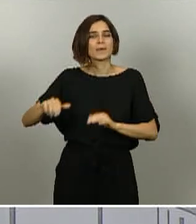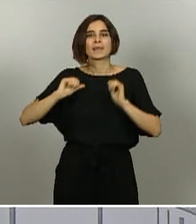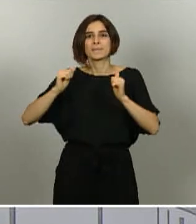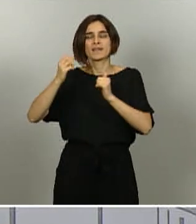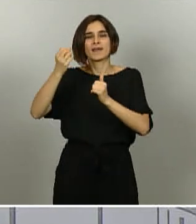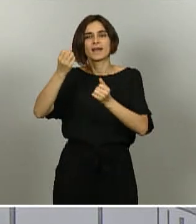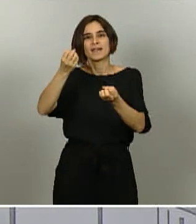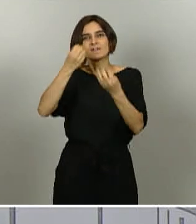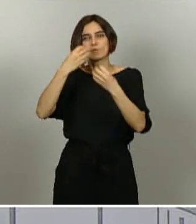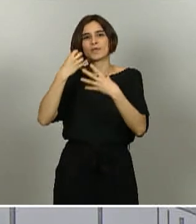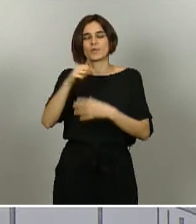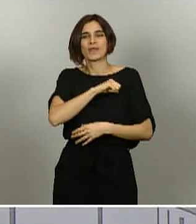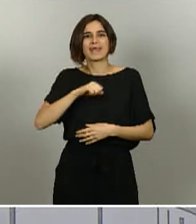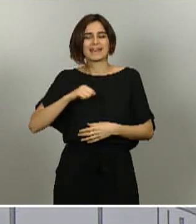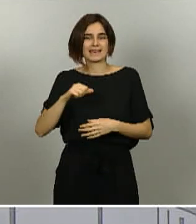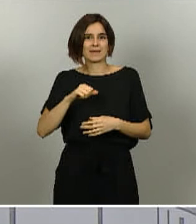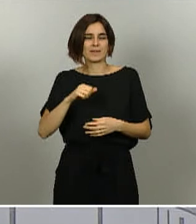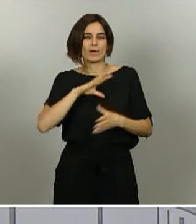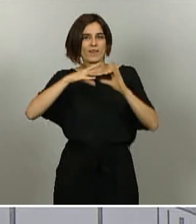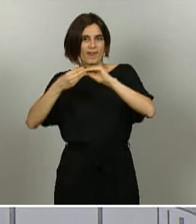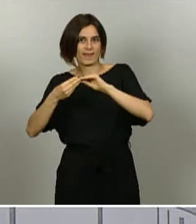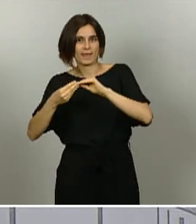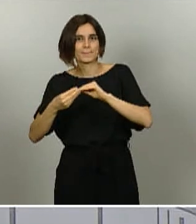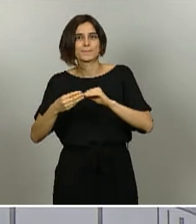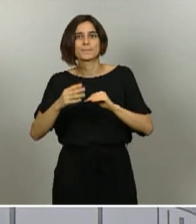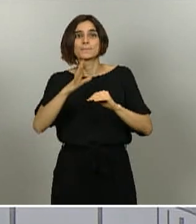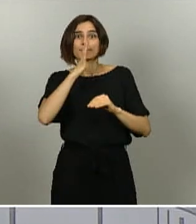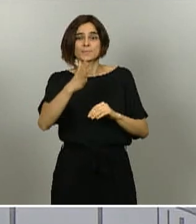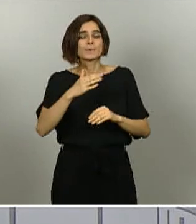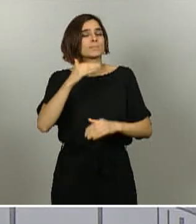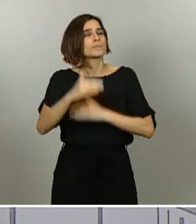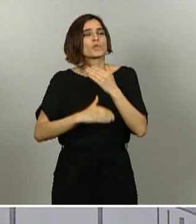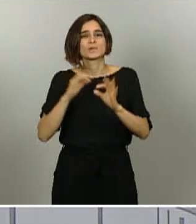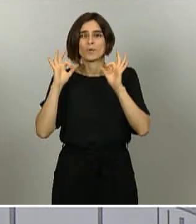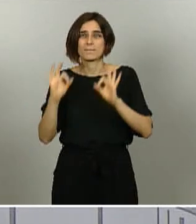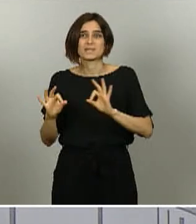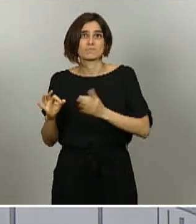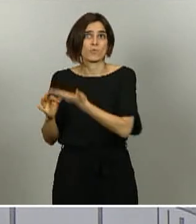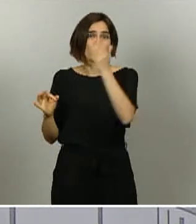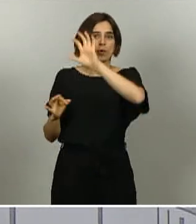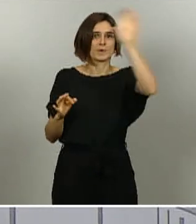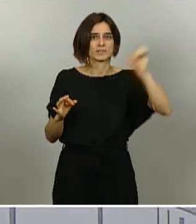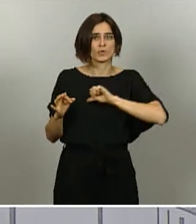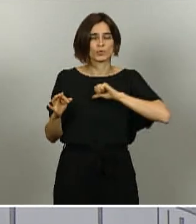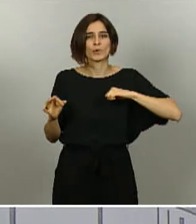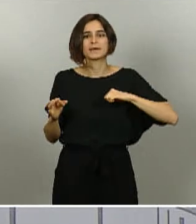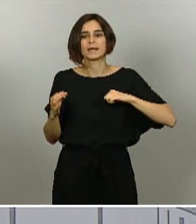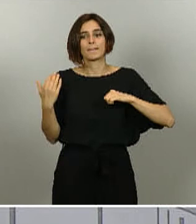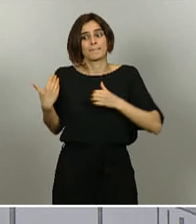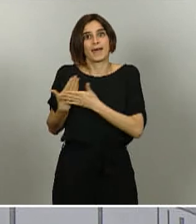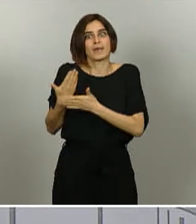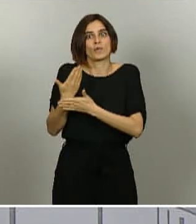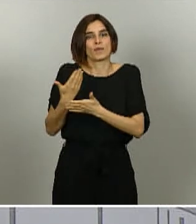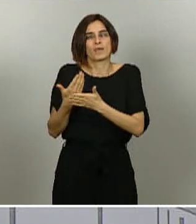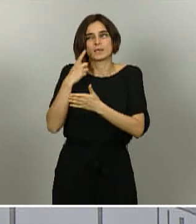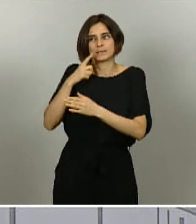individualizada y, por lo tanto, va a pasar por el mismo proceso que las otras, en la que durante varios días la verificaremos. Pero Cataluña, a día de